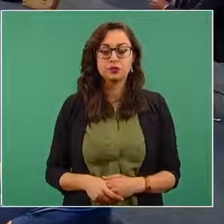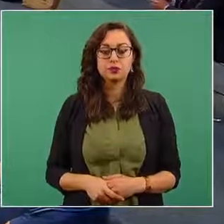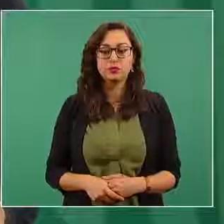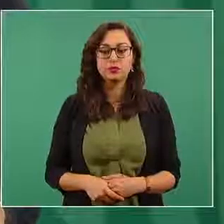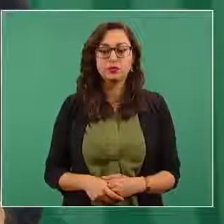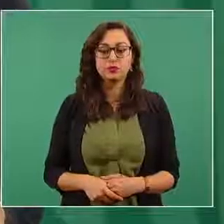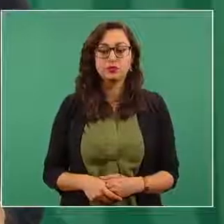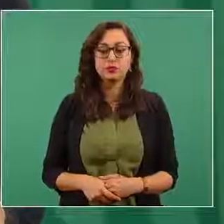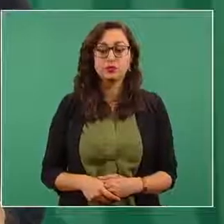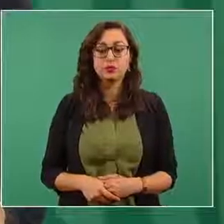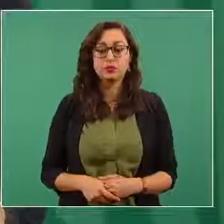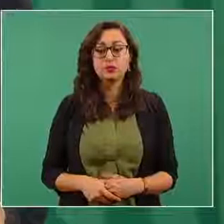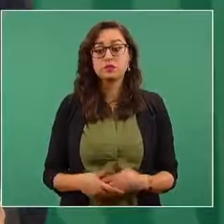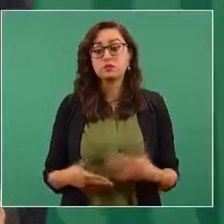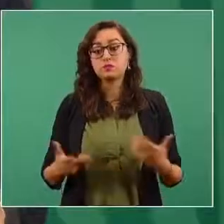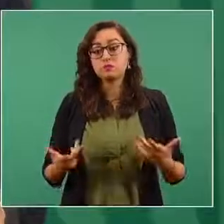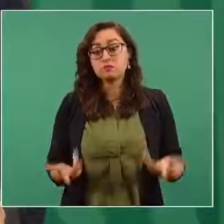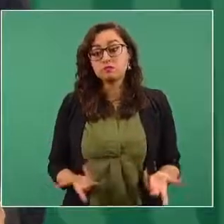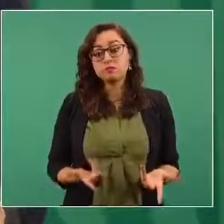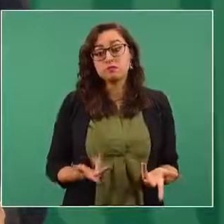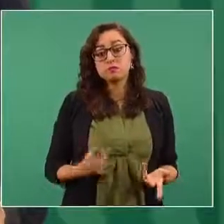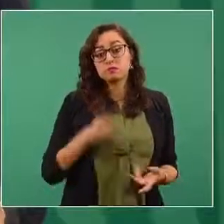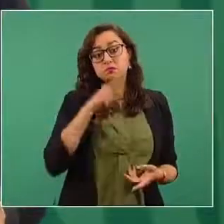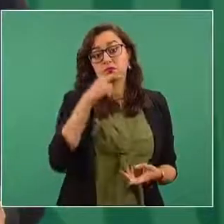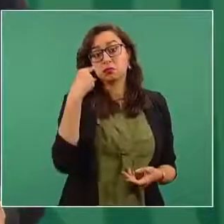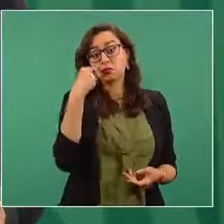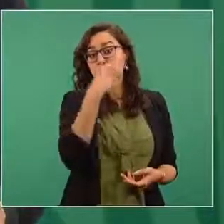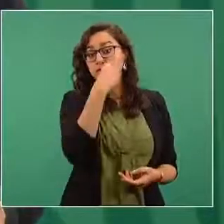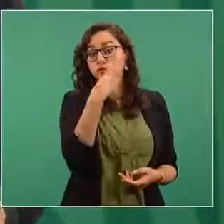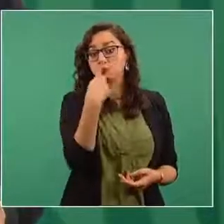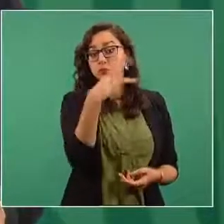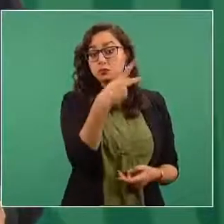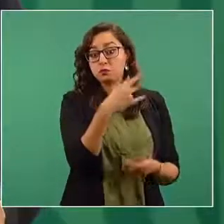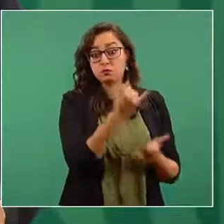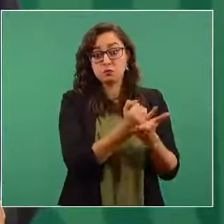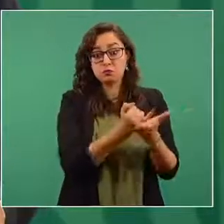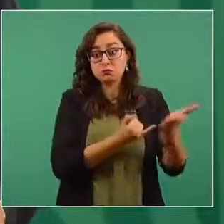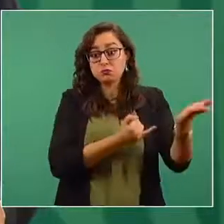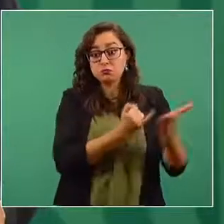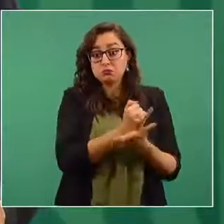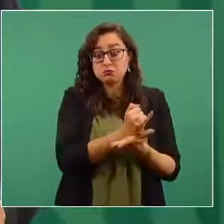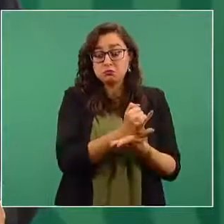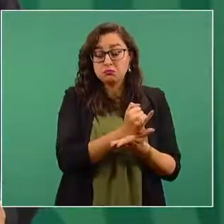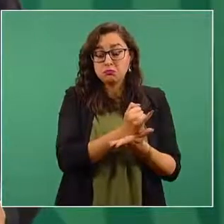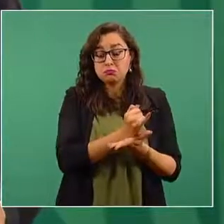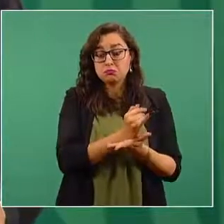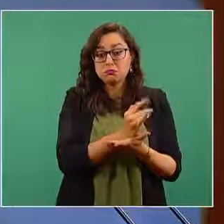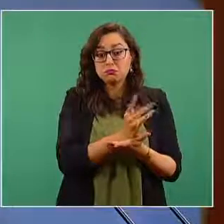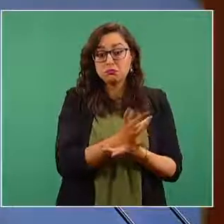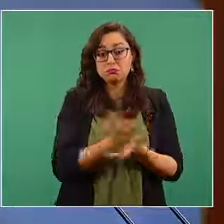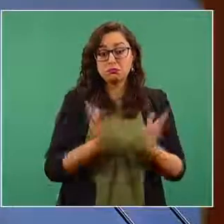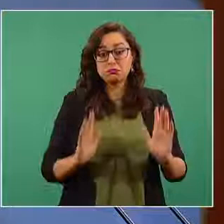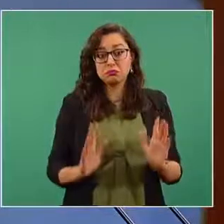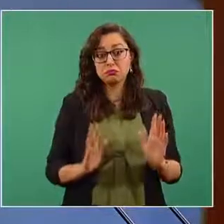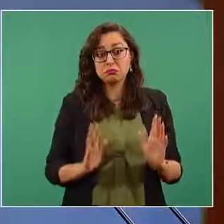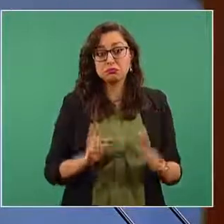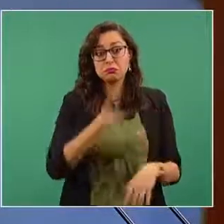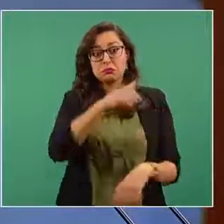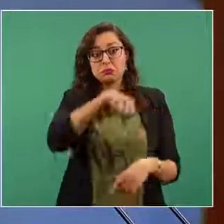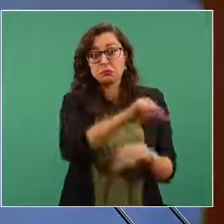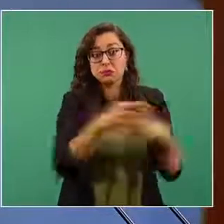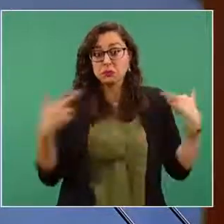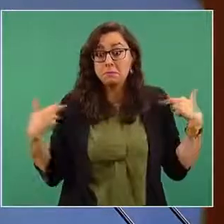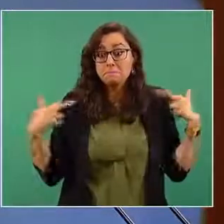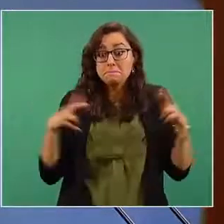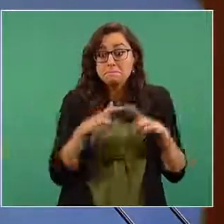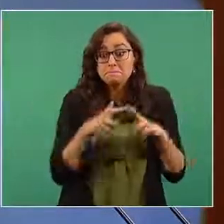si es modelo y si es una decisión de las autoridades aceptada por los